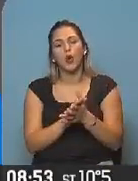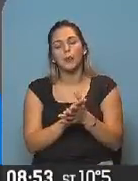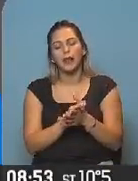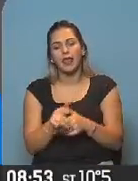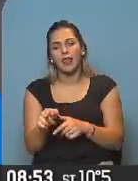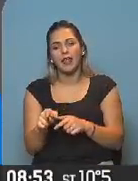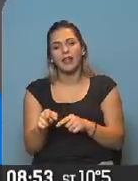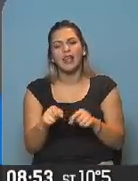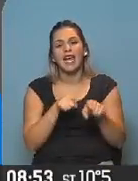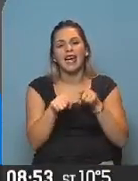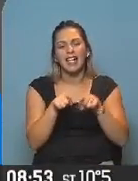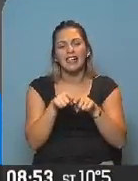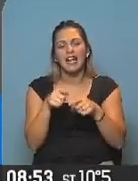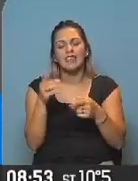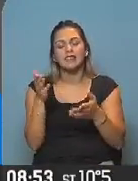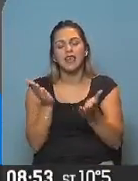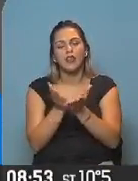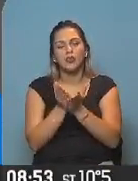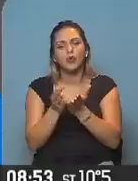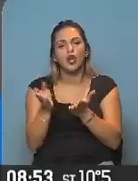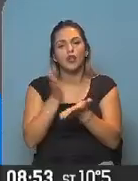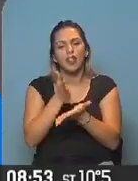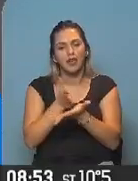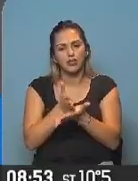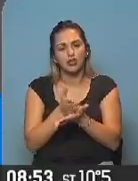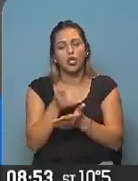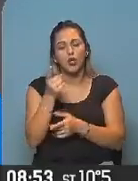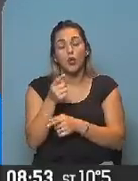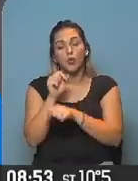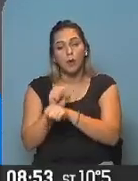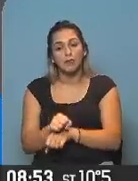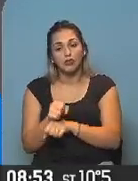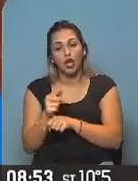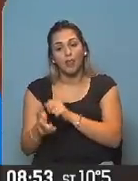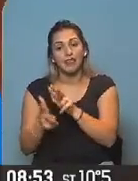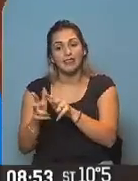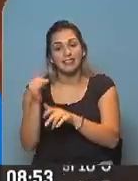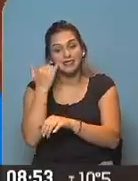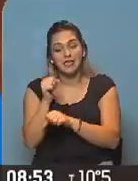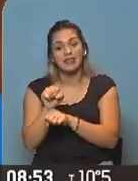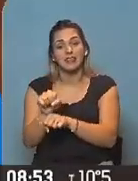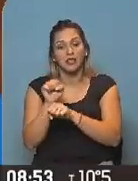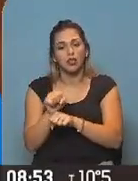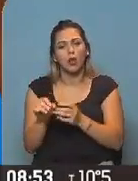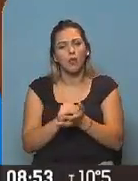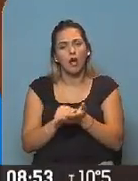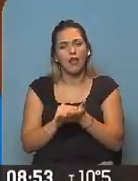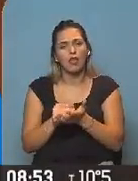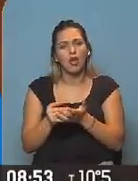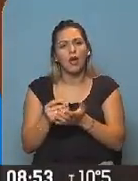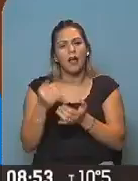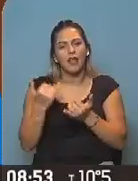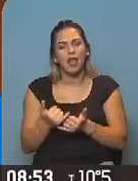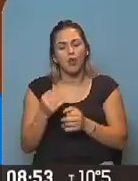de estudio de Derecho, para recibirse de abogados, y uno de los internos decía: ya el solo hecho de recibirme de abogado me permite tener una profesión,